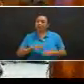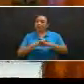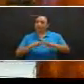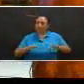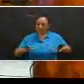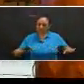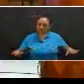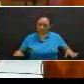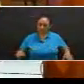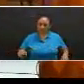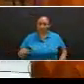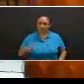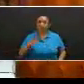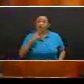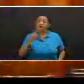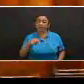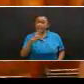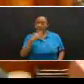¿Verdad, hermano?